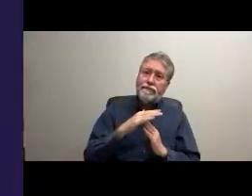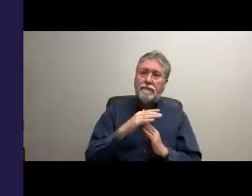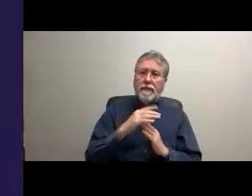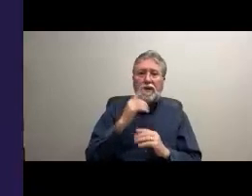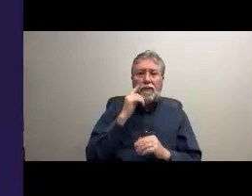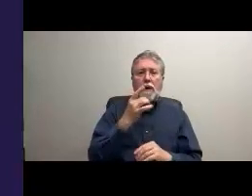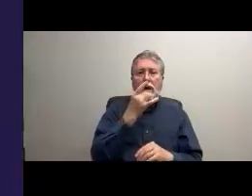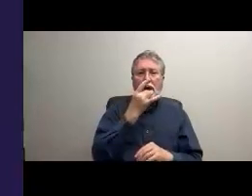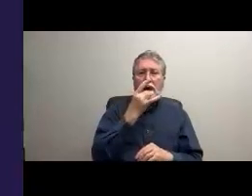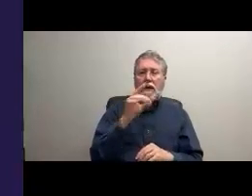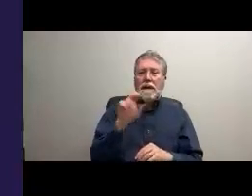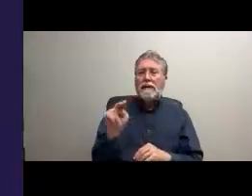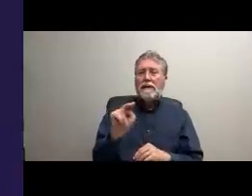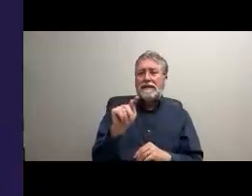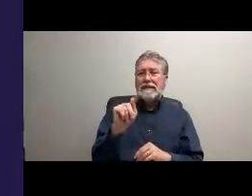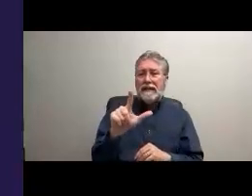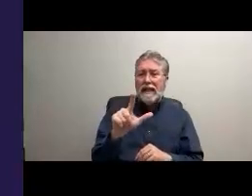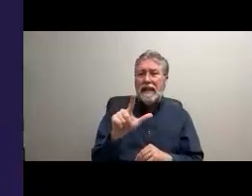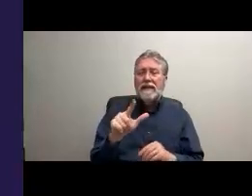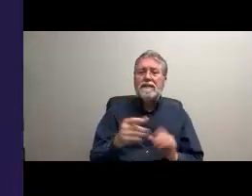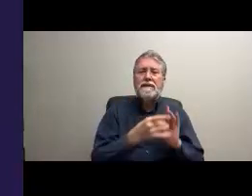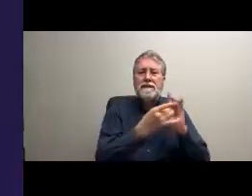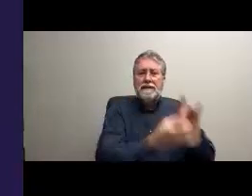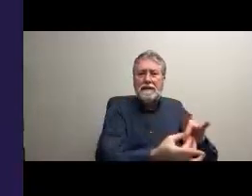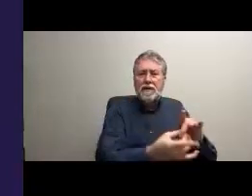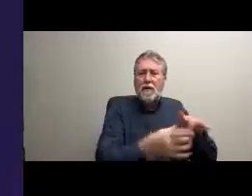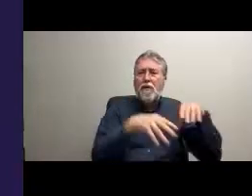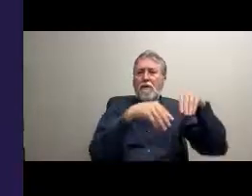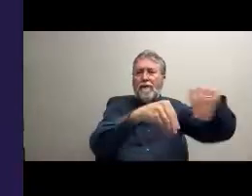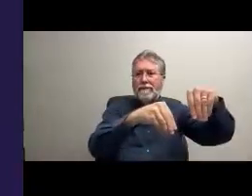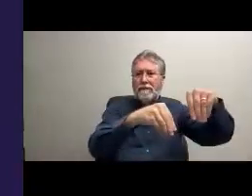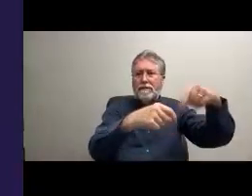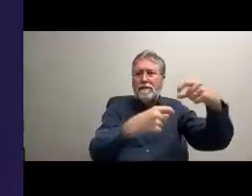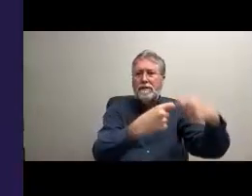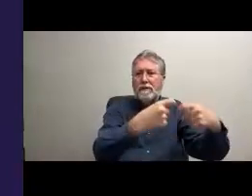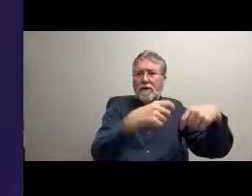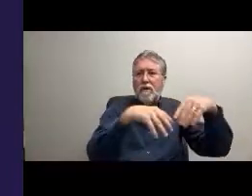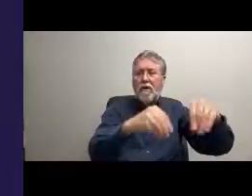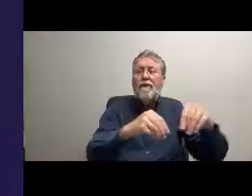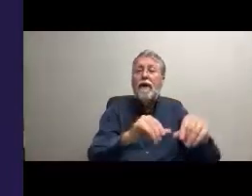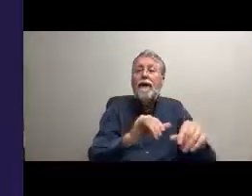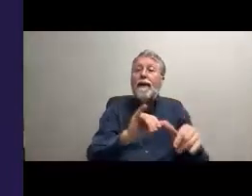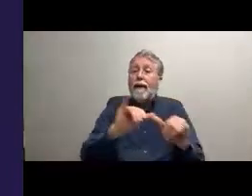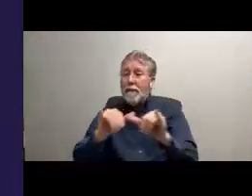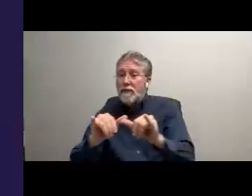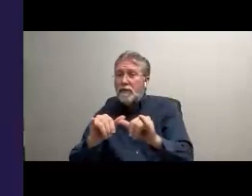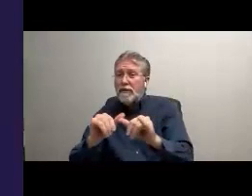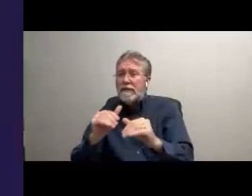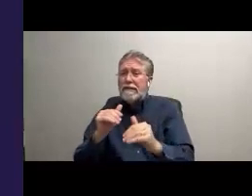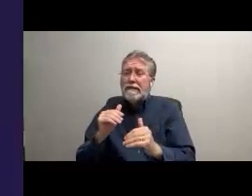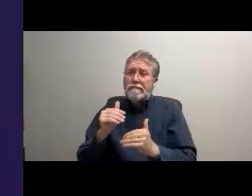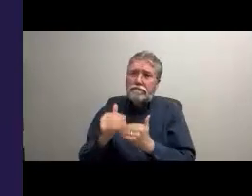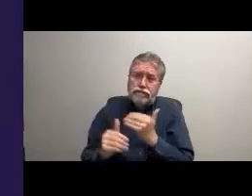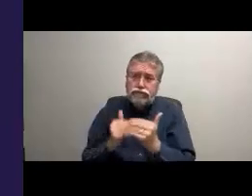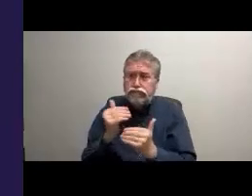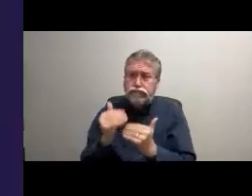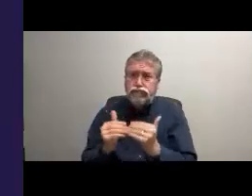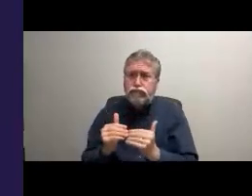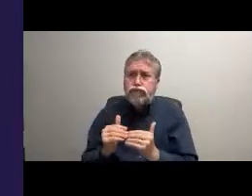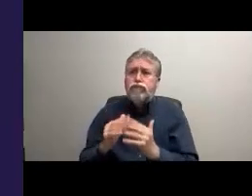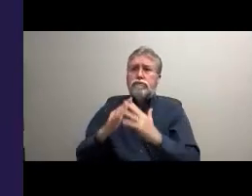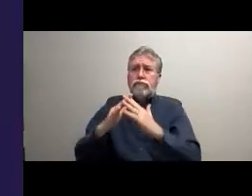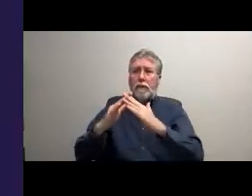apagones y medir algo de la resiliencia. Podríamos utilizarlos para obtener la magnitud del cambio antes o